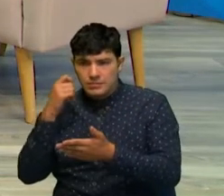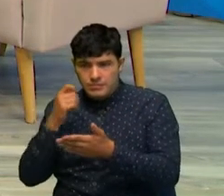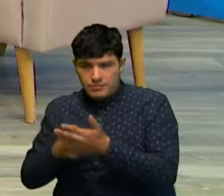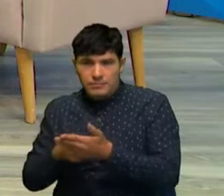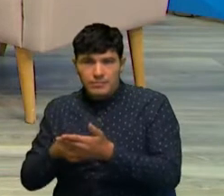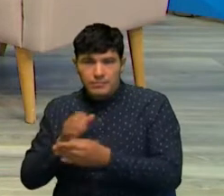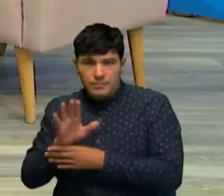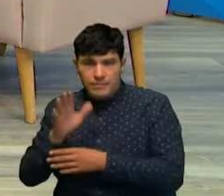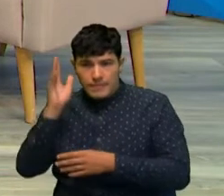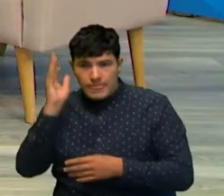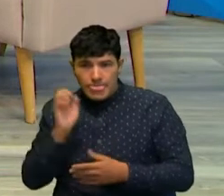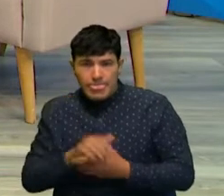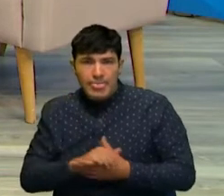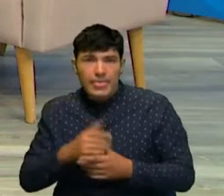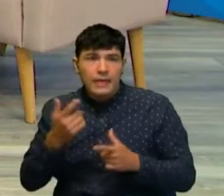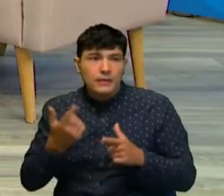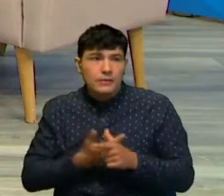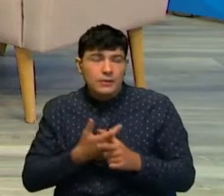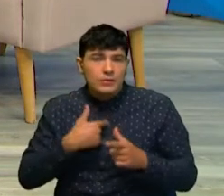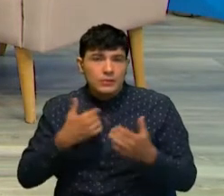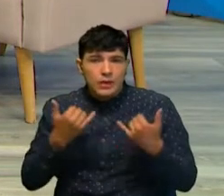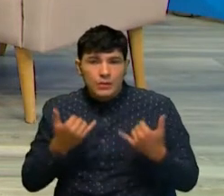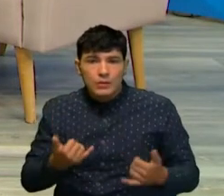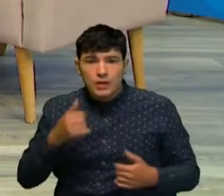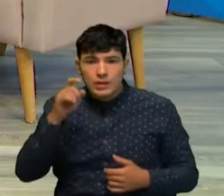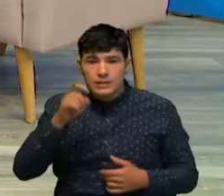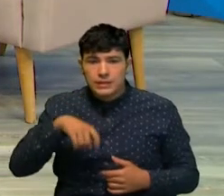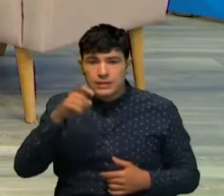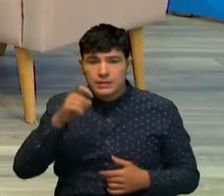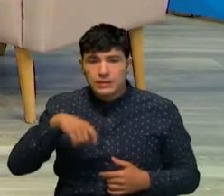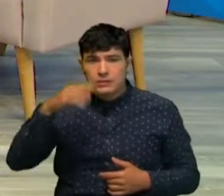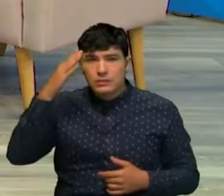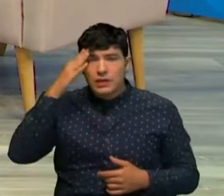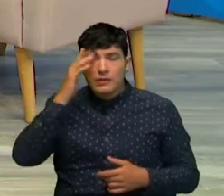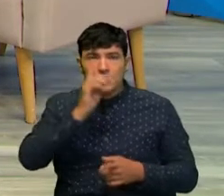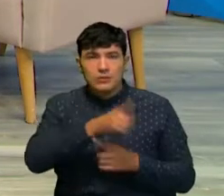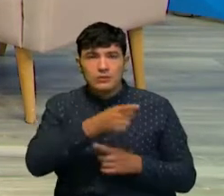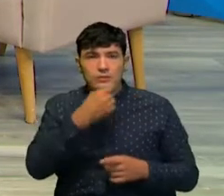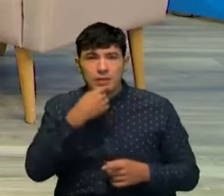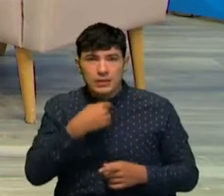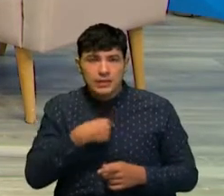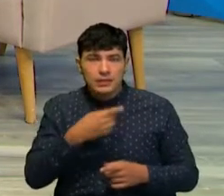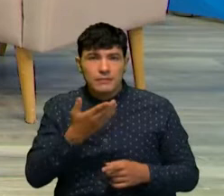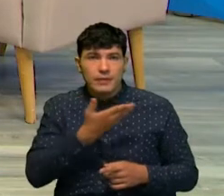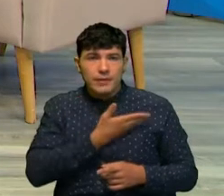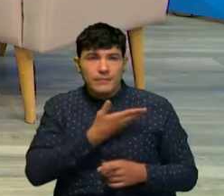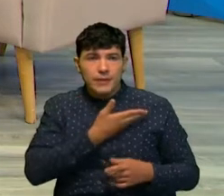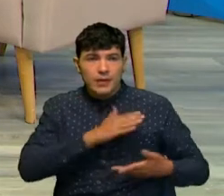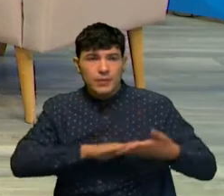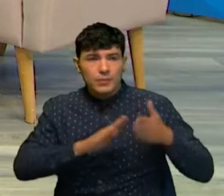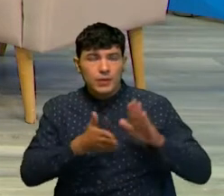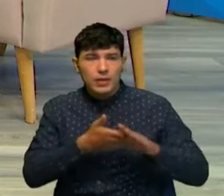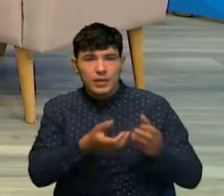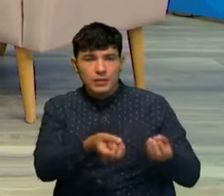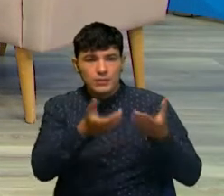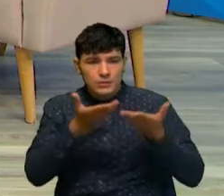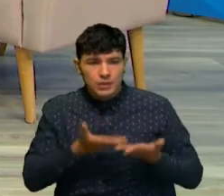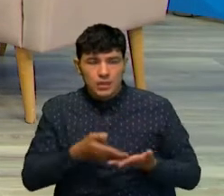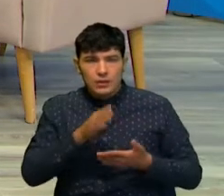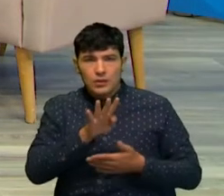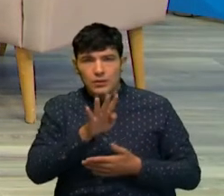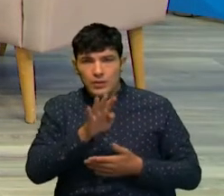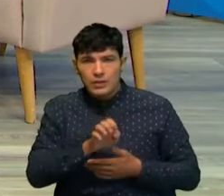a la pensión. Pero entonces yo necesito saber que dicen que a las madres comunitarias nos van a dar el 95%